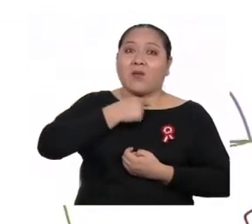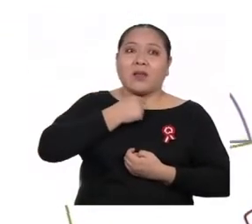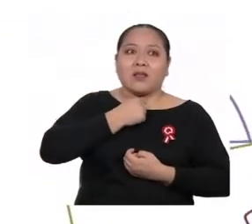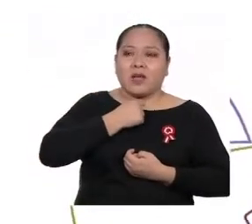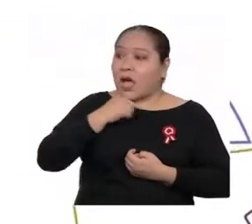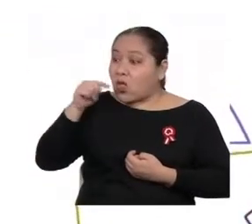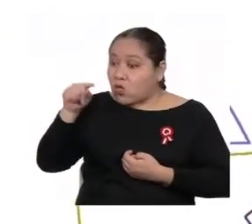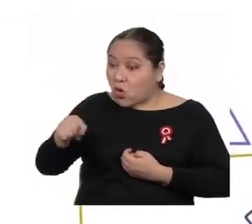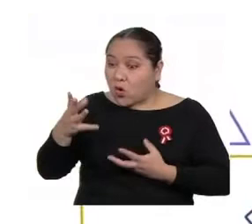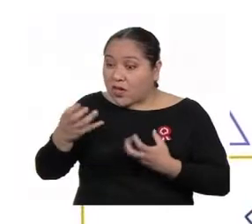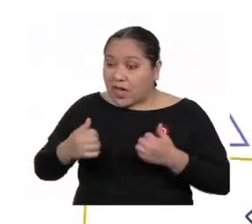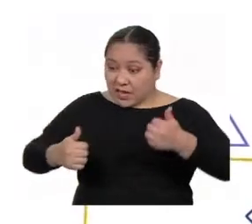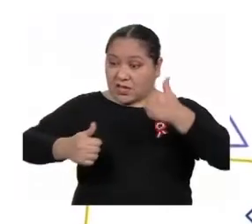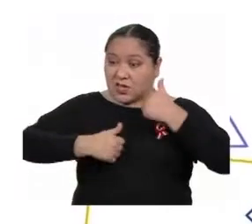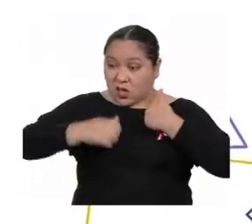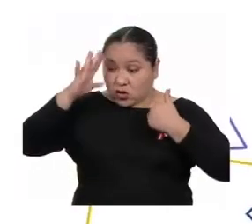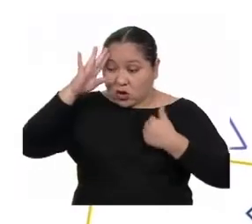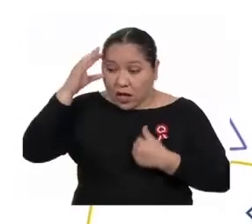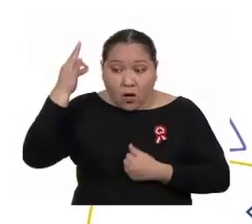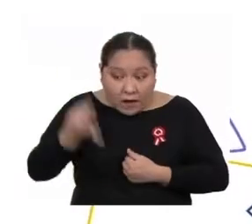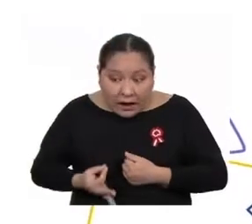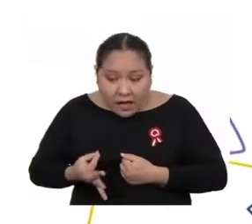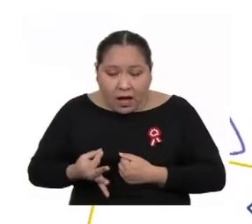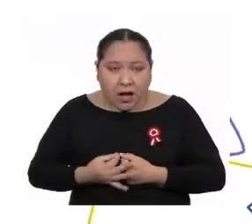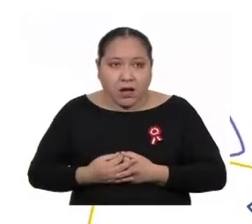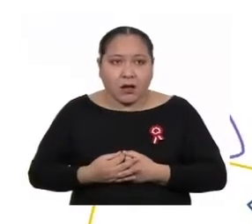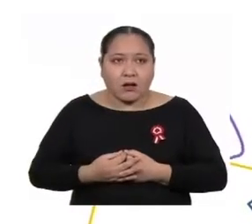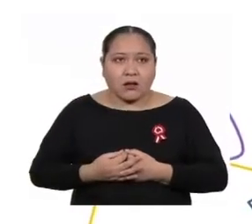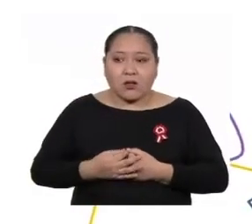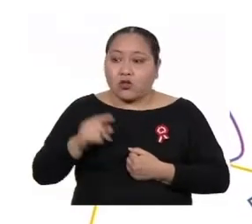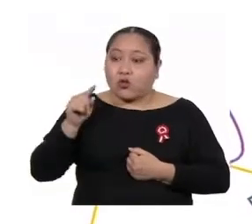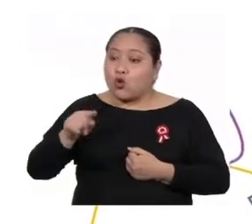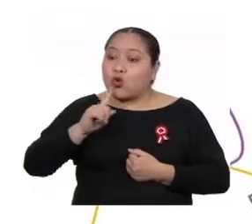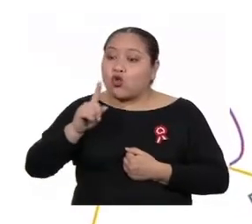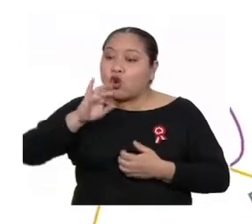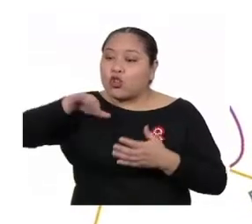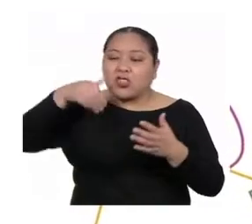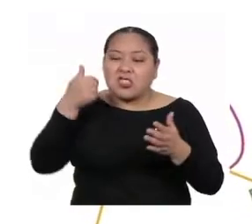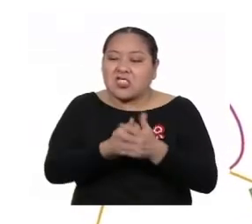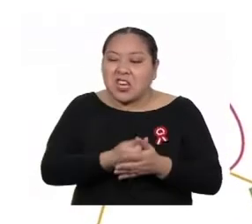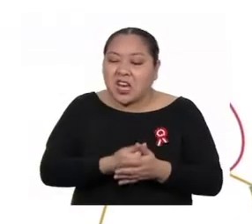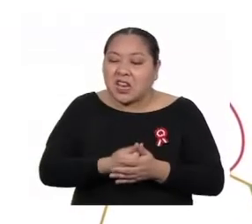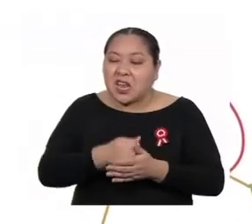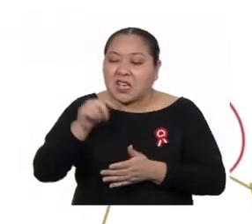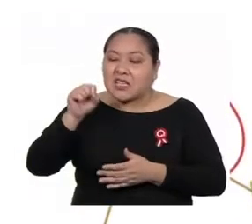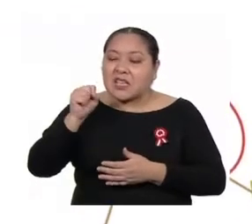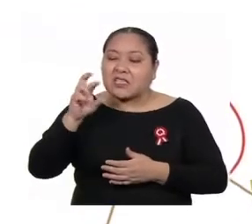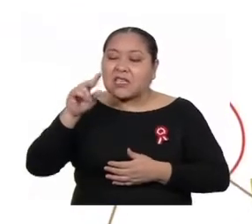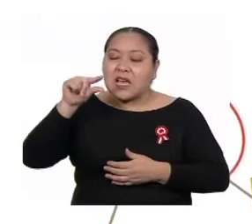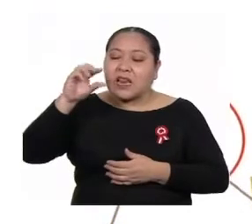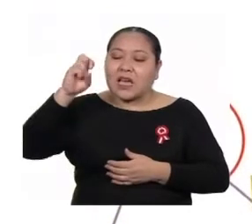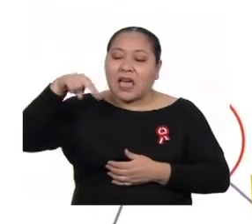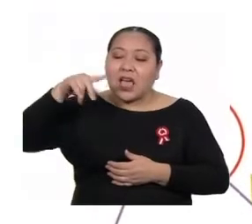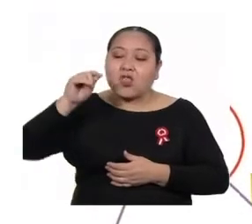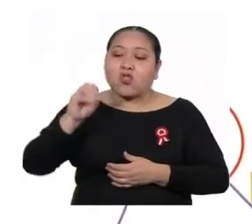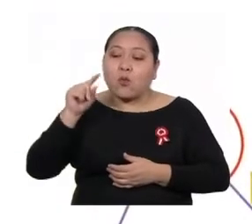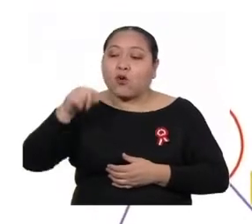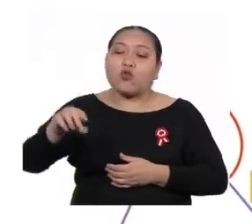Con que quisiera ser soldado, ¿no? Pues no llegarás ni a sargento por bruto, me